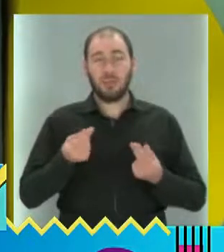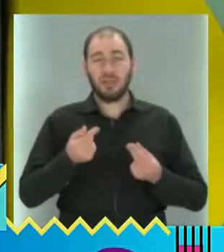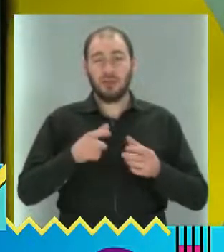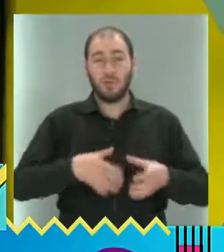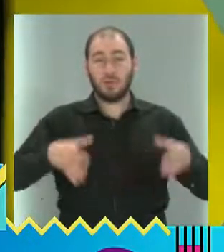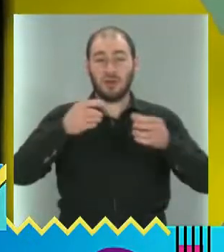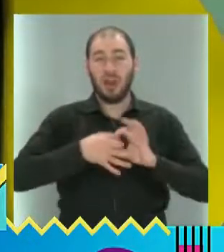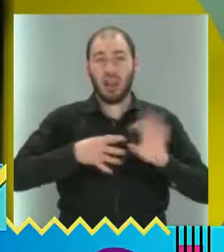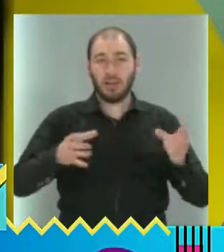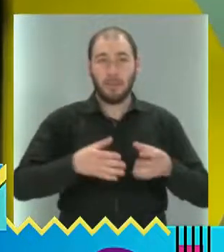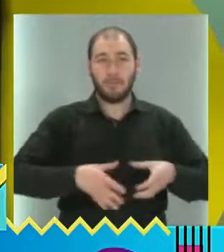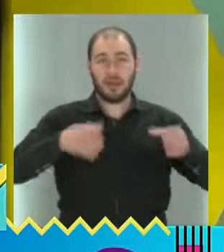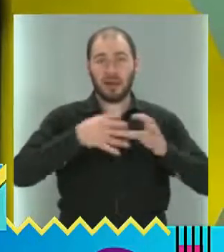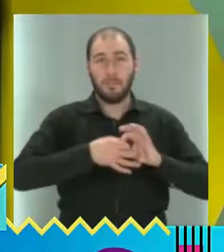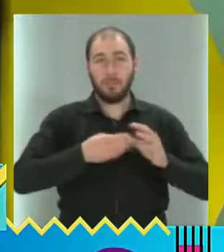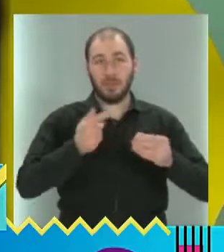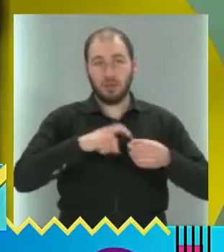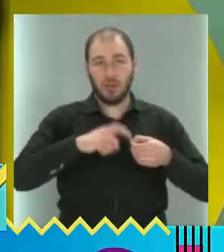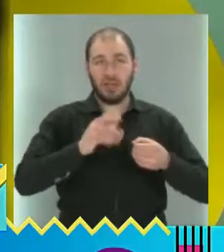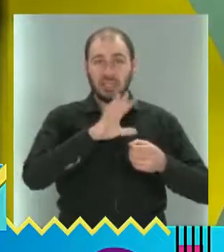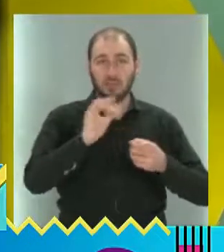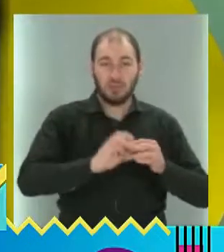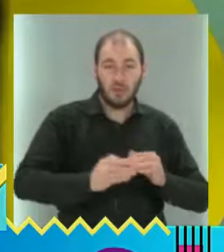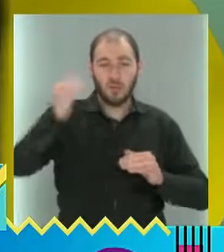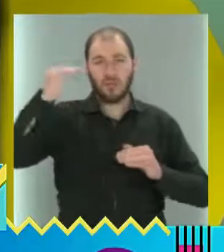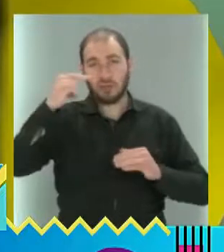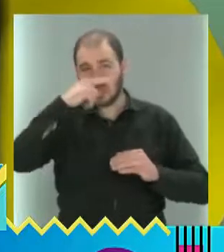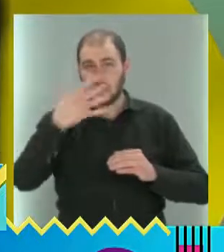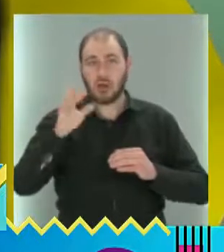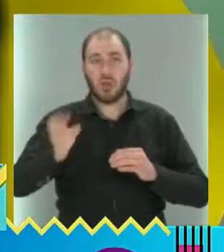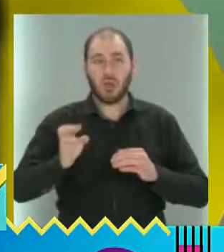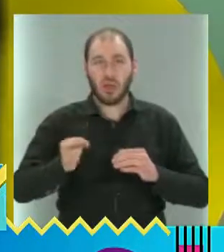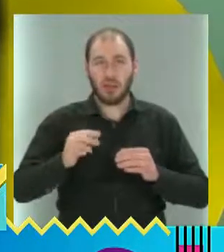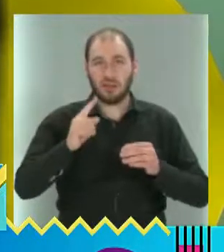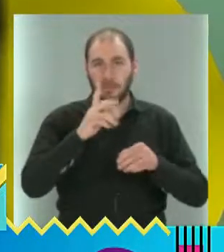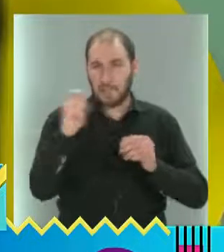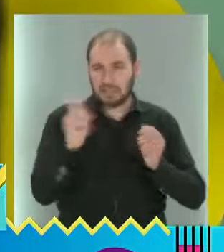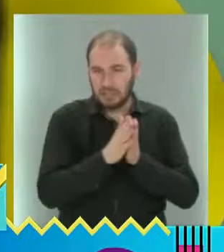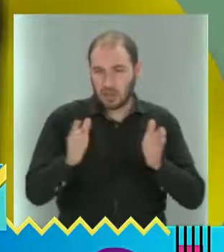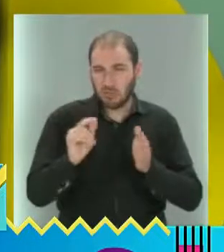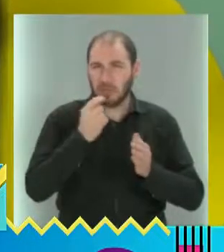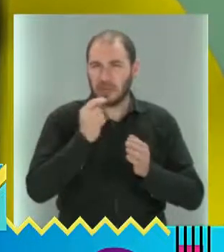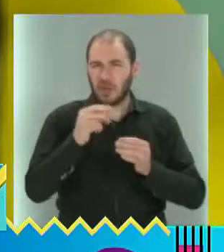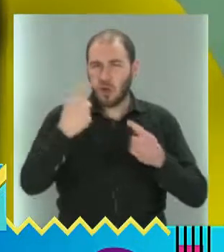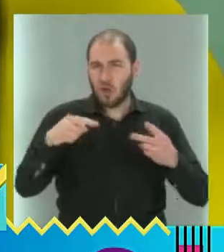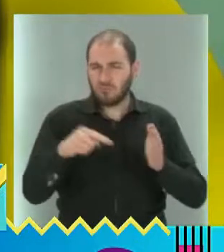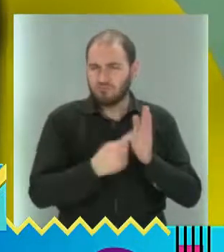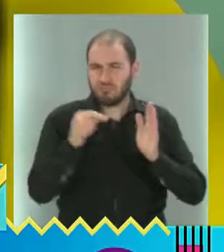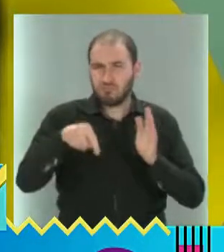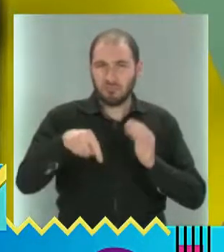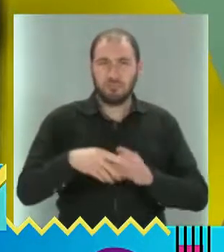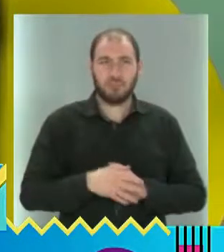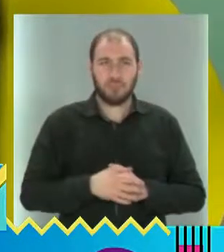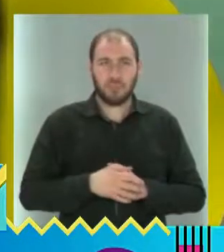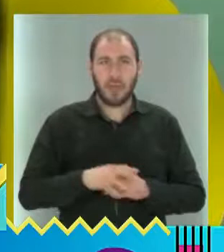barril del petróleo. El barril de petróleo de golpe, de pasar de 50 dólares, se fue a 75 dólares en poquitos meses, ¿no? Creo que fue una variable que